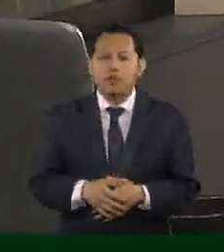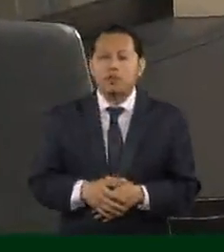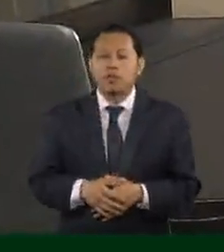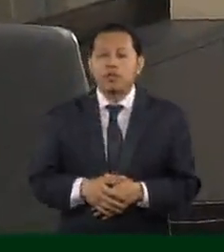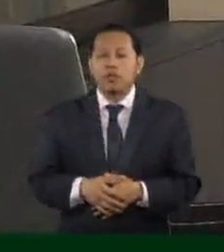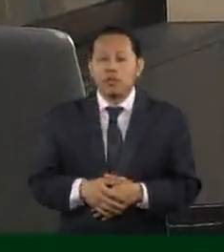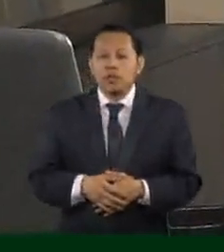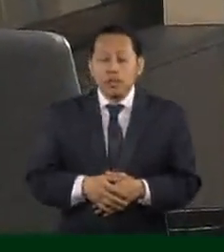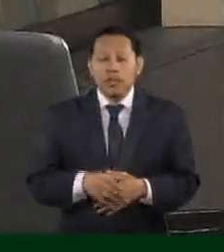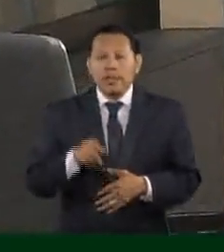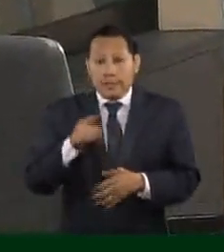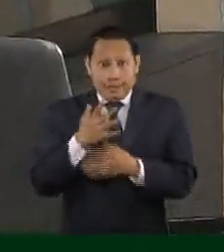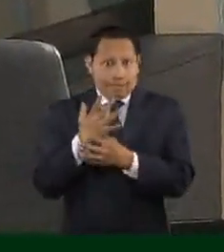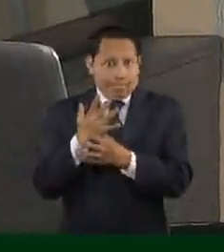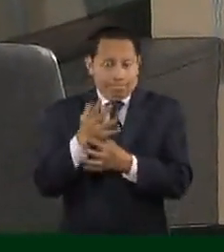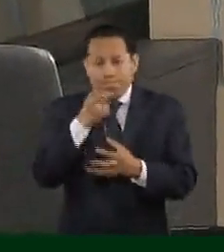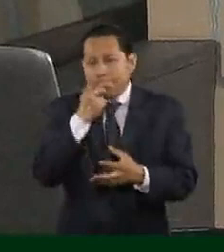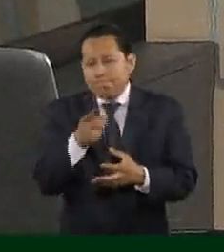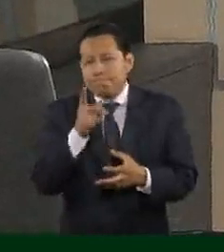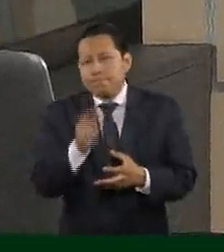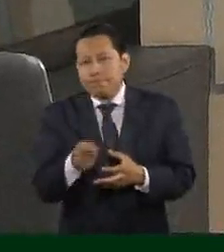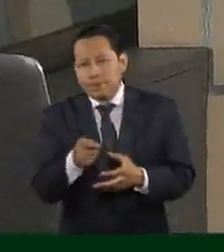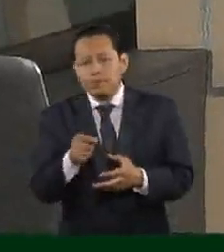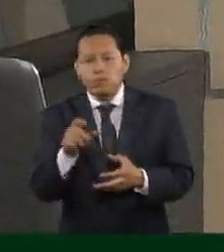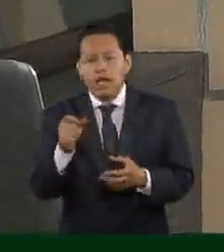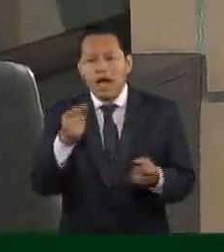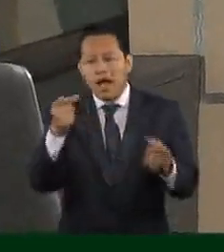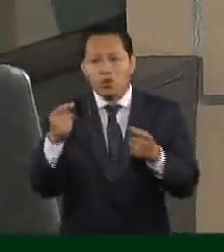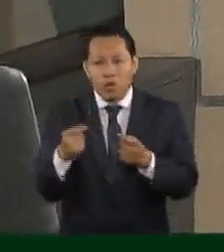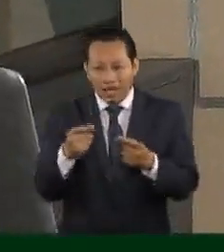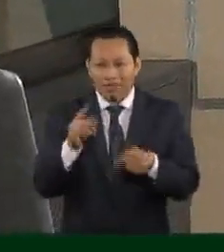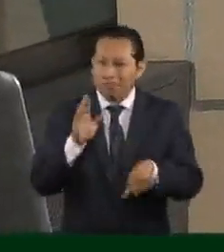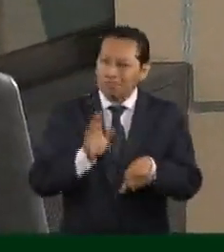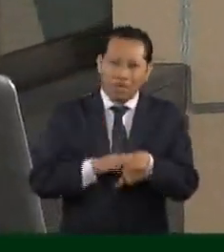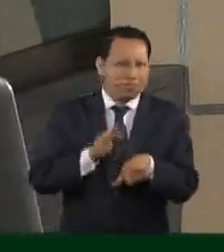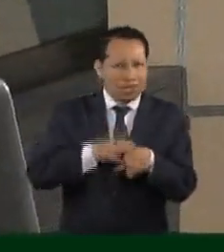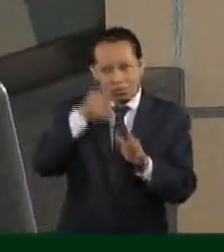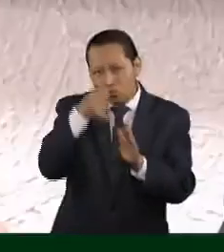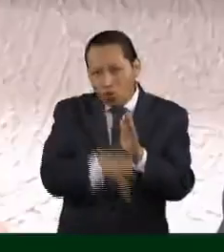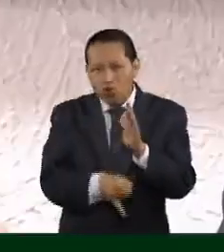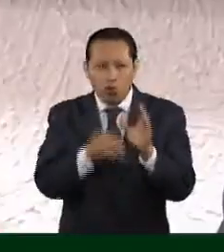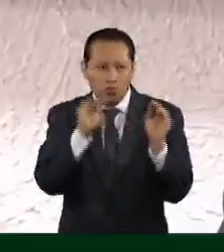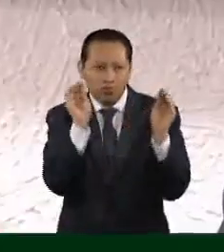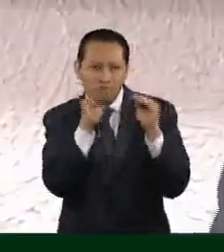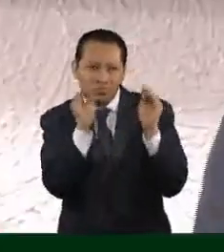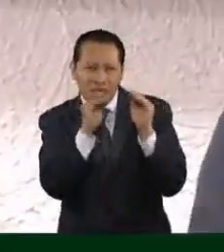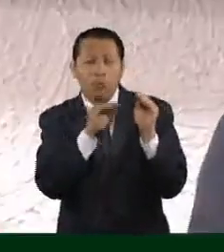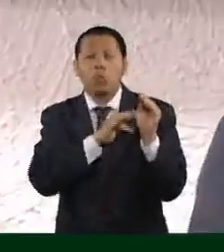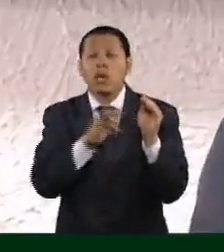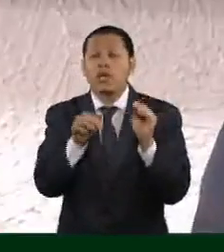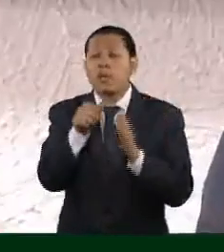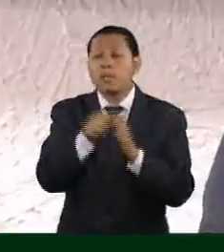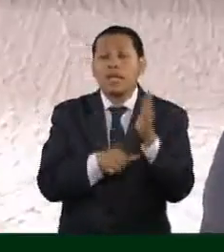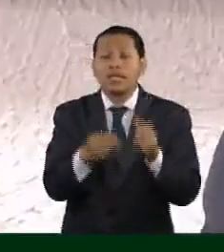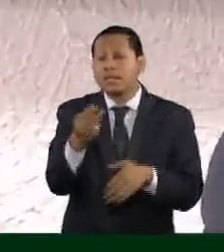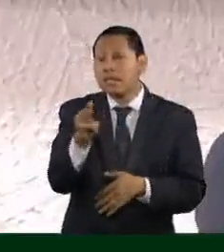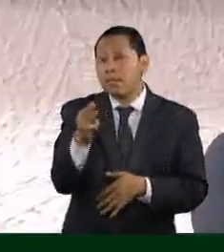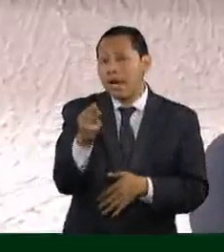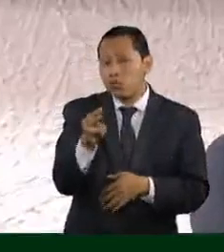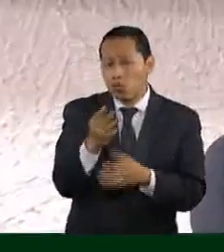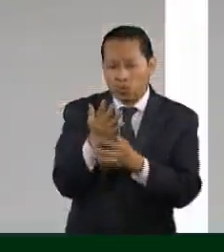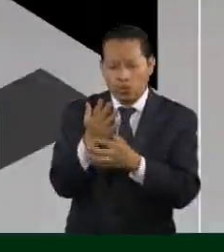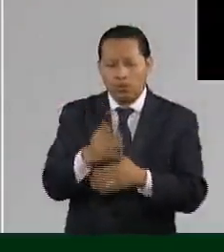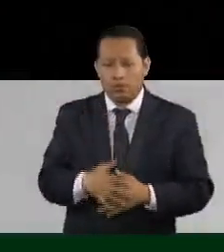El legislador señaló que aquellas iniciativas que requieran mayor debate podrían ser analizadas a partir del mes de mayo.